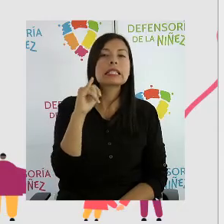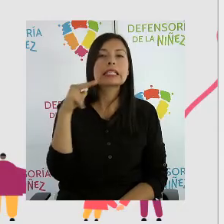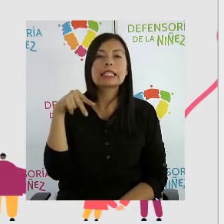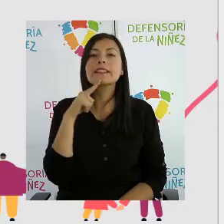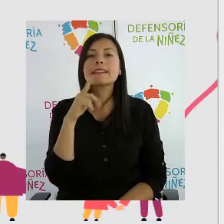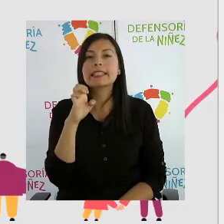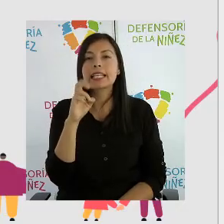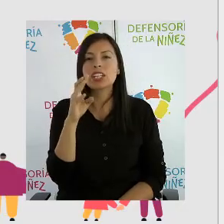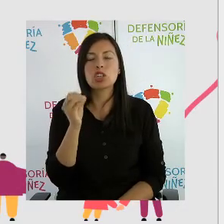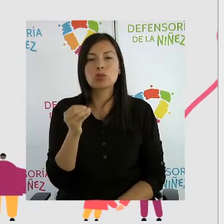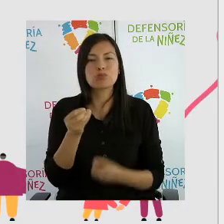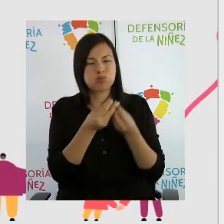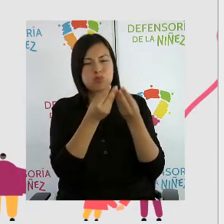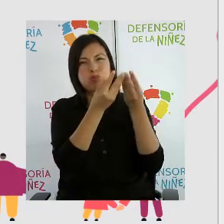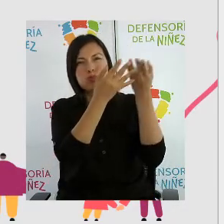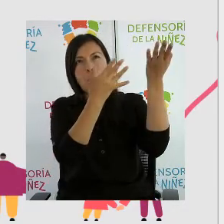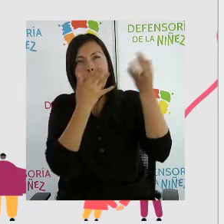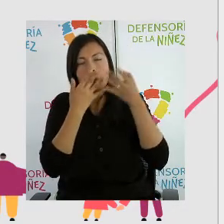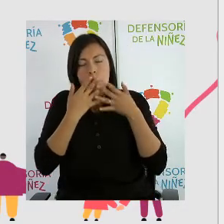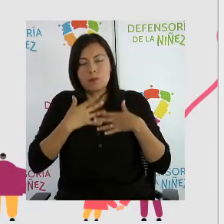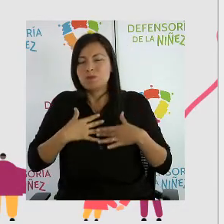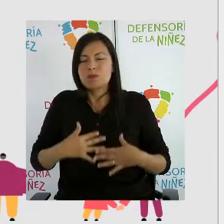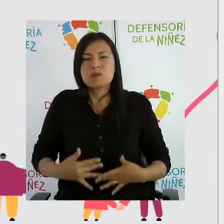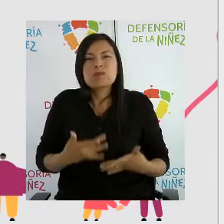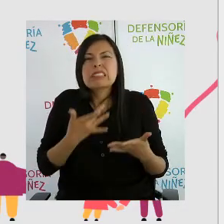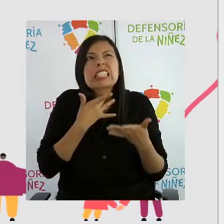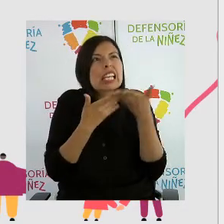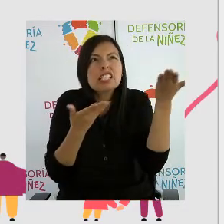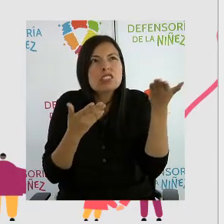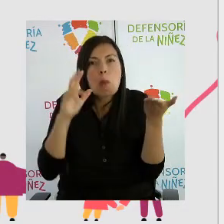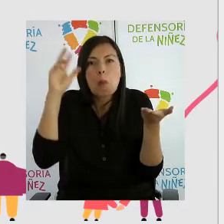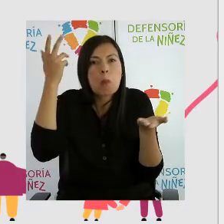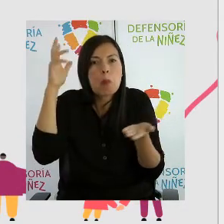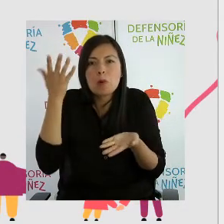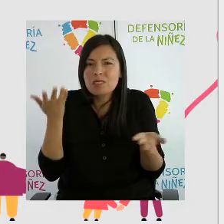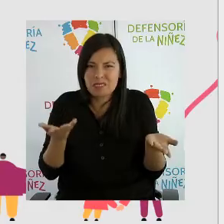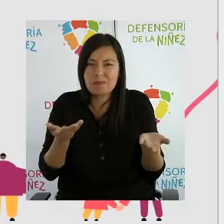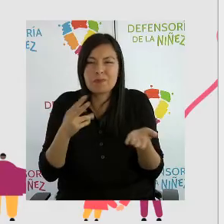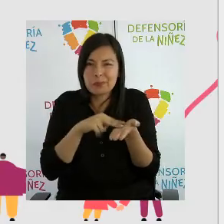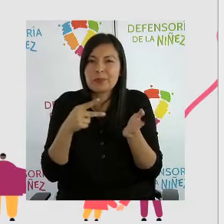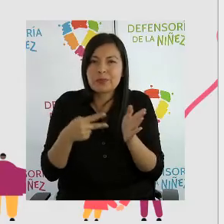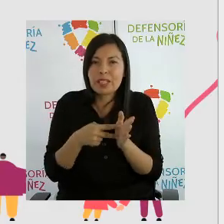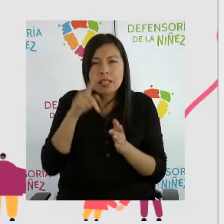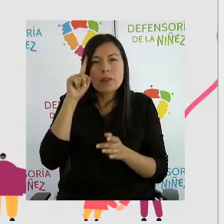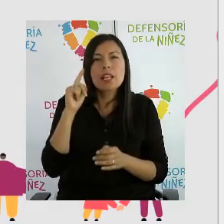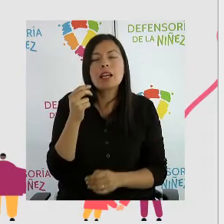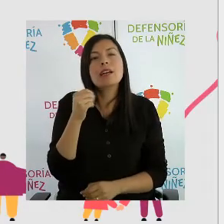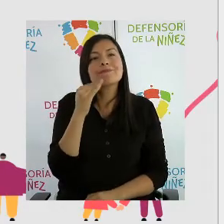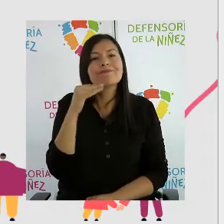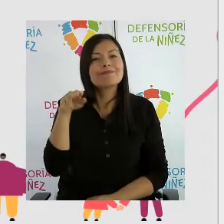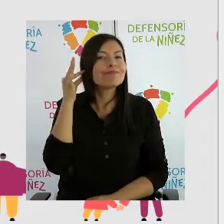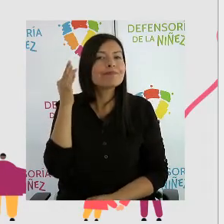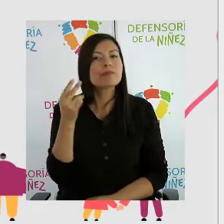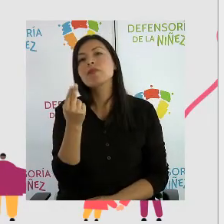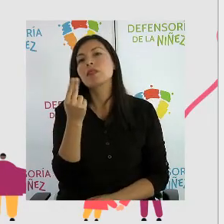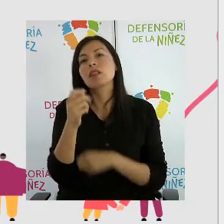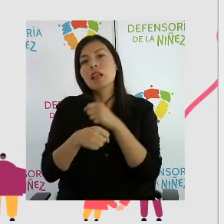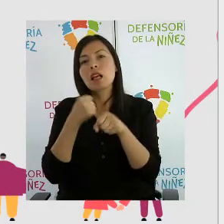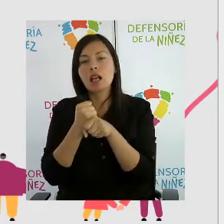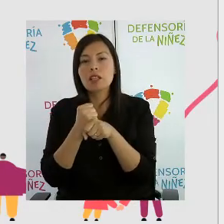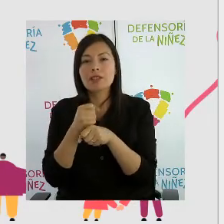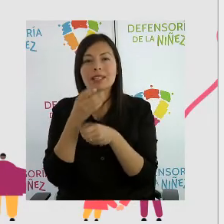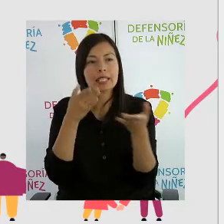ni siquiera les permite saber qué es lo que los intoxica. Quiero recalcar y recordar a esa niña de 12 años que en Quintero, en el